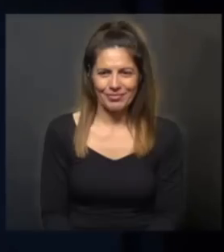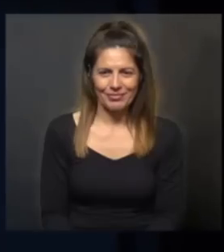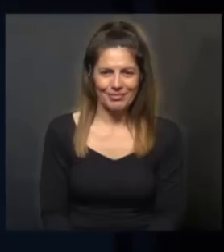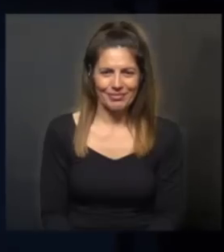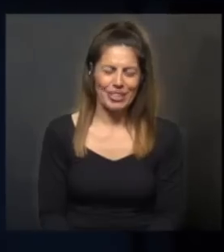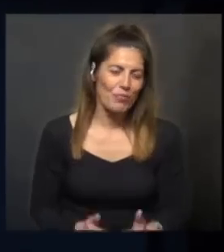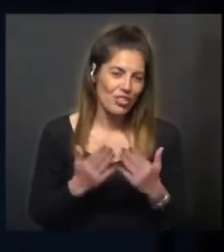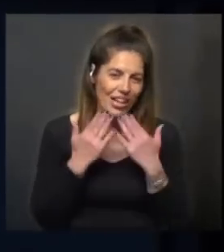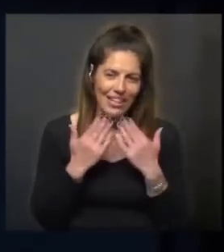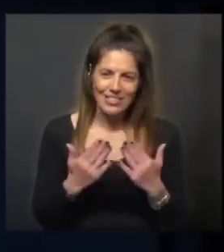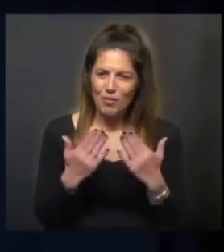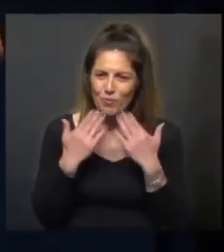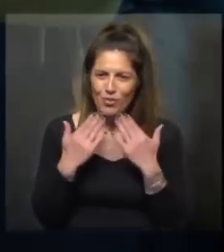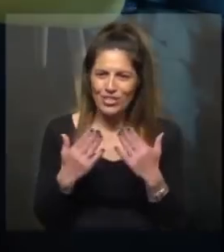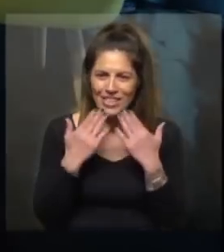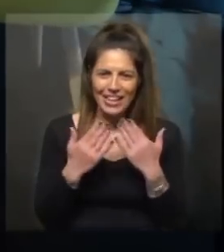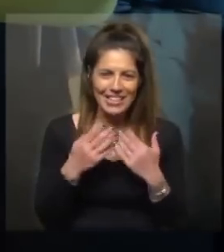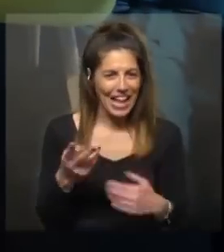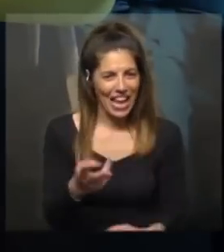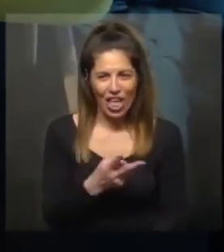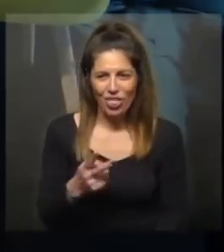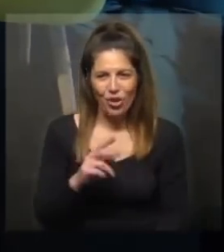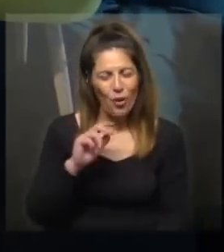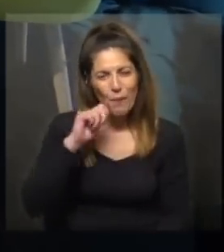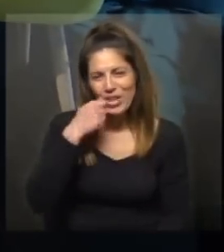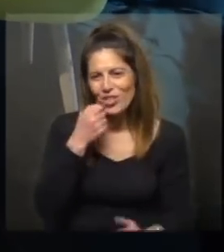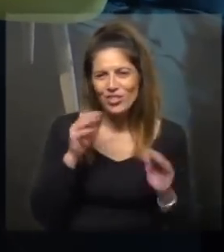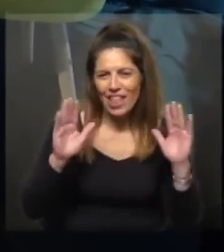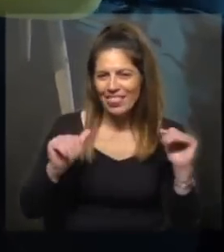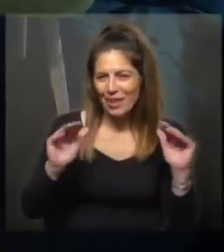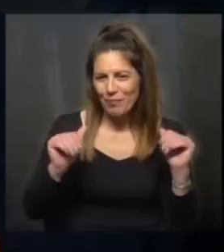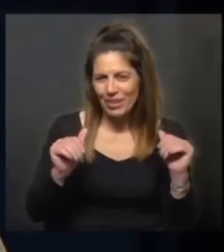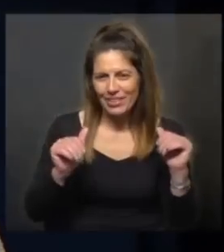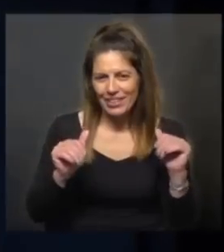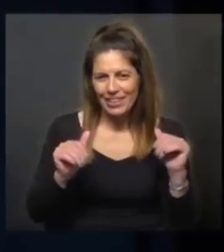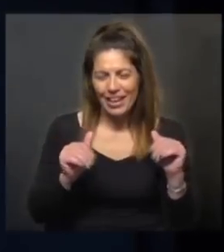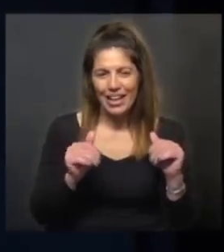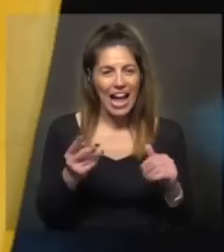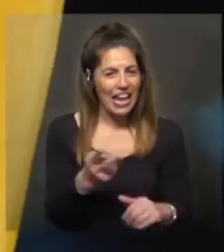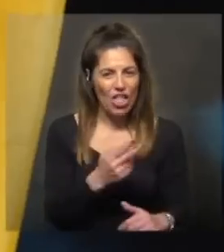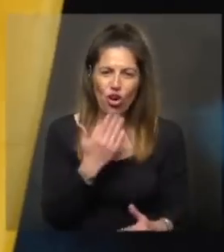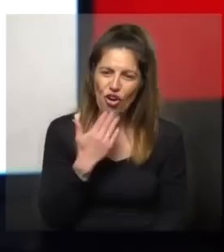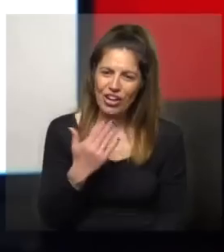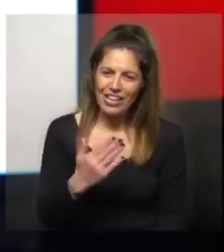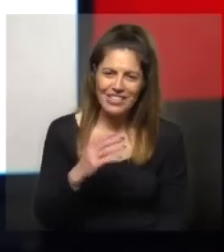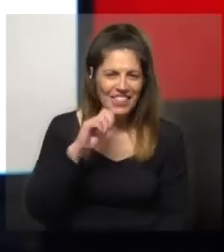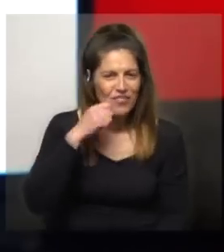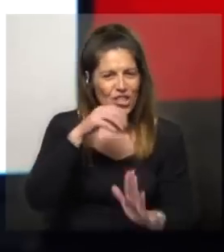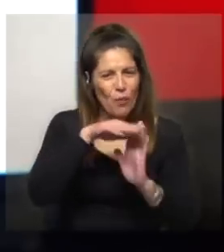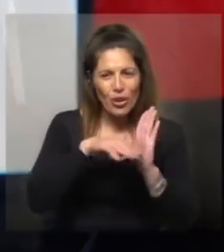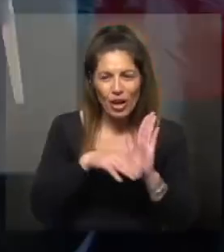Muchas gracias muchas gracias preciosa despedida pata Ana gracias